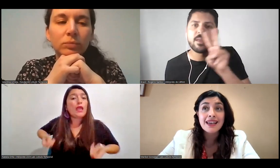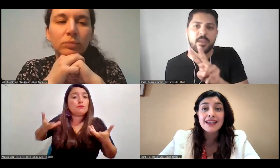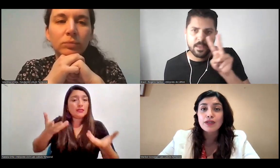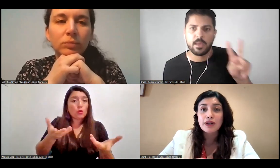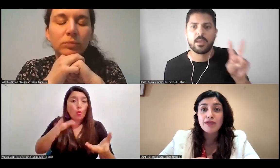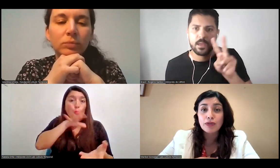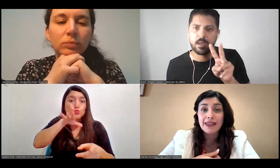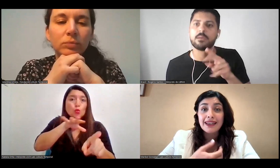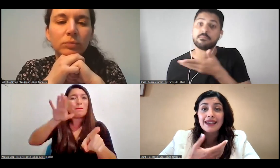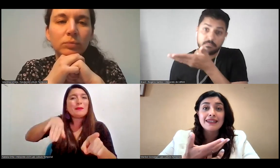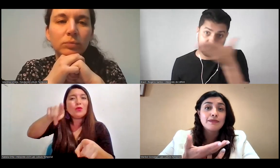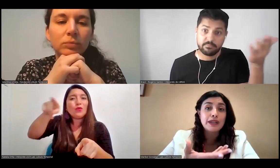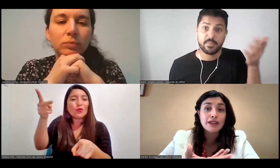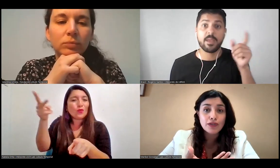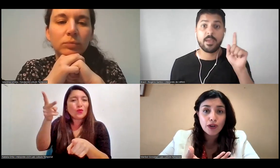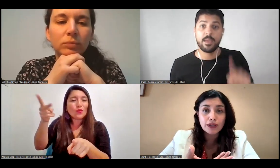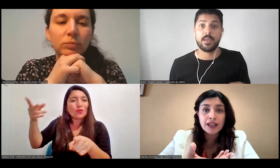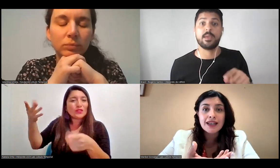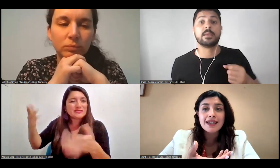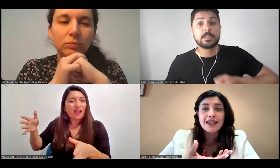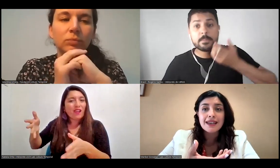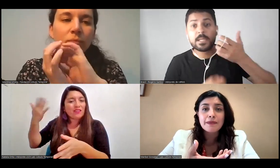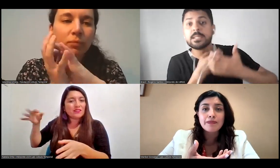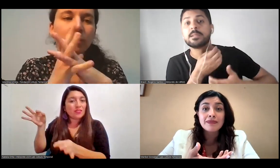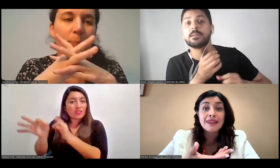compañeras, que es una forma de expresión